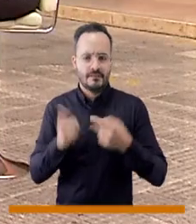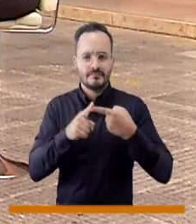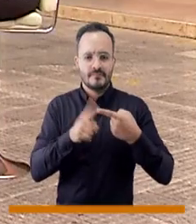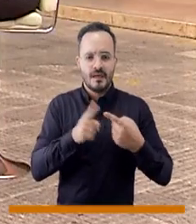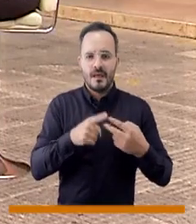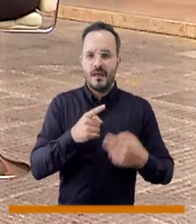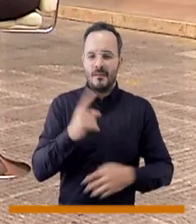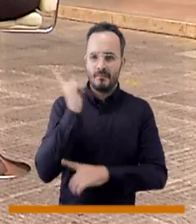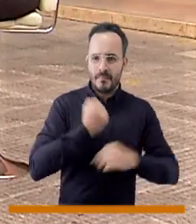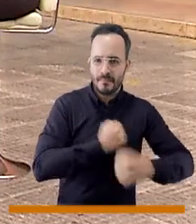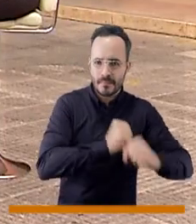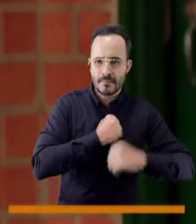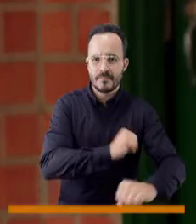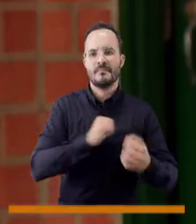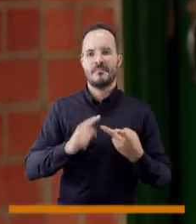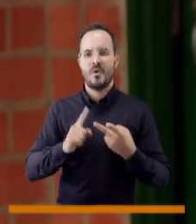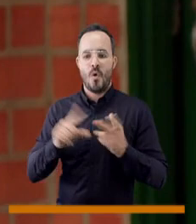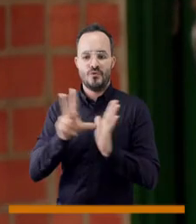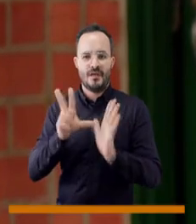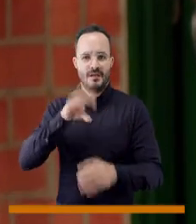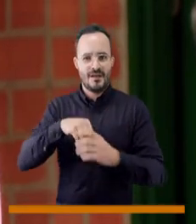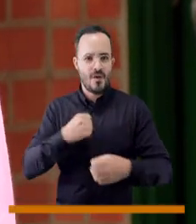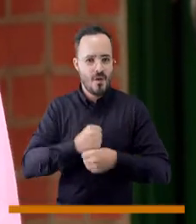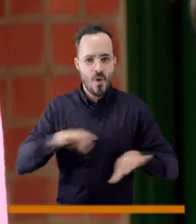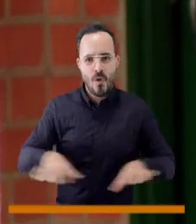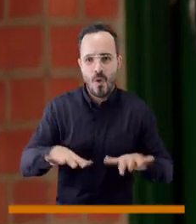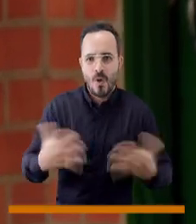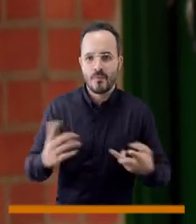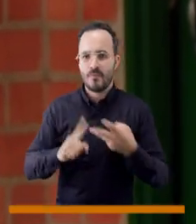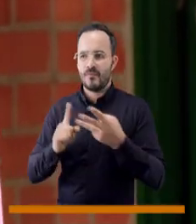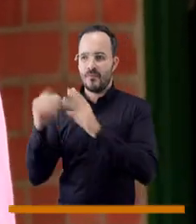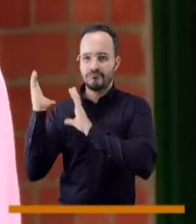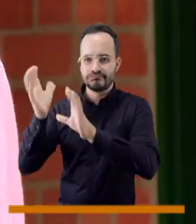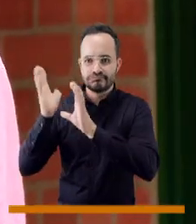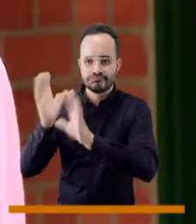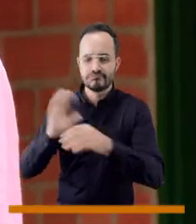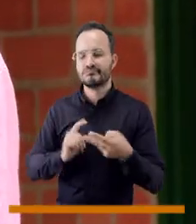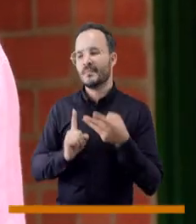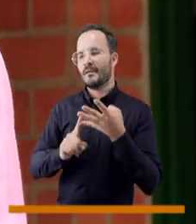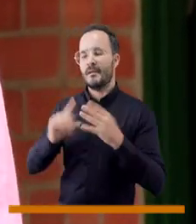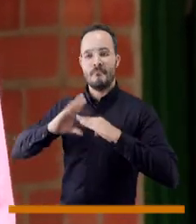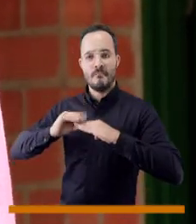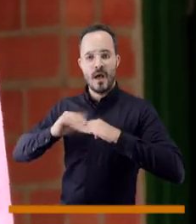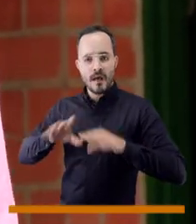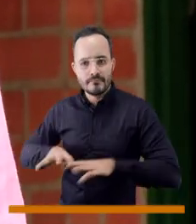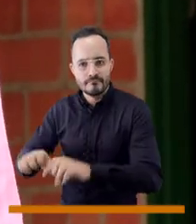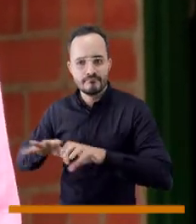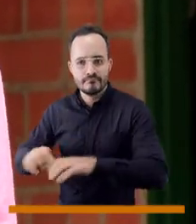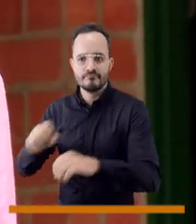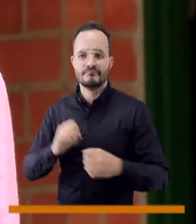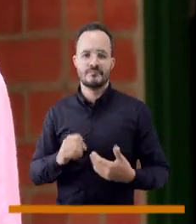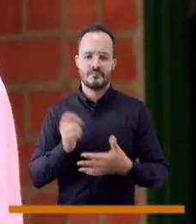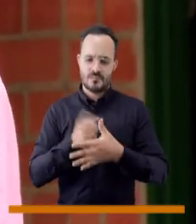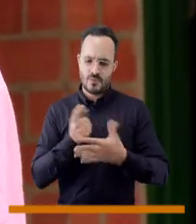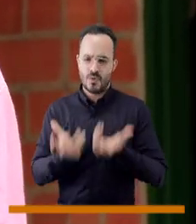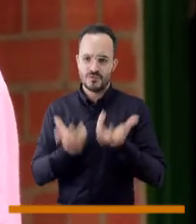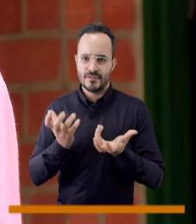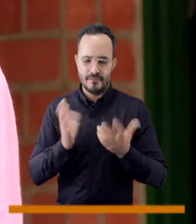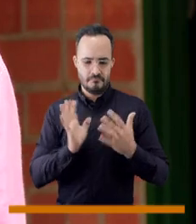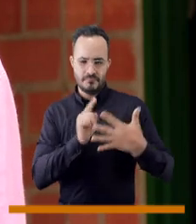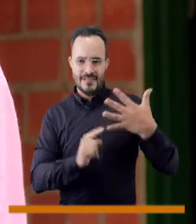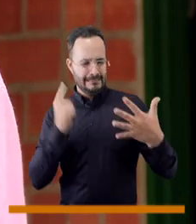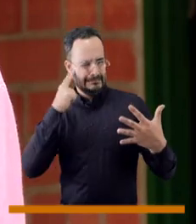institución tenemos varios talleres, tenemos carpintería, tenemos hotelería, alistamiento de carga, panadería,